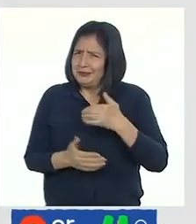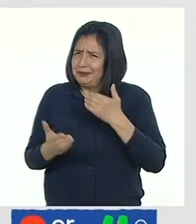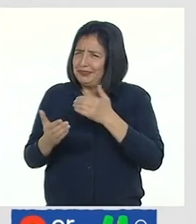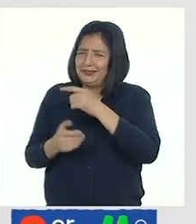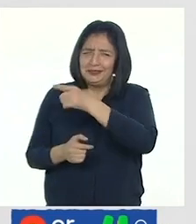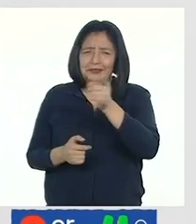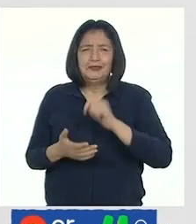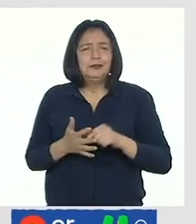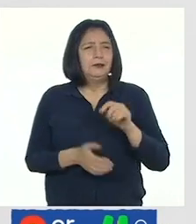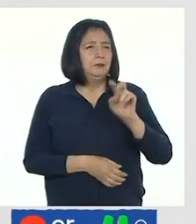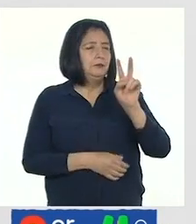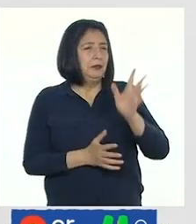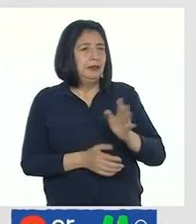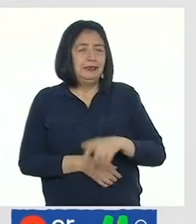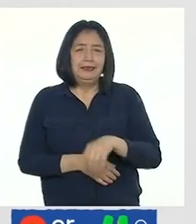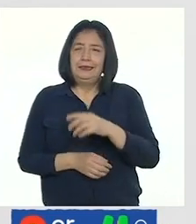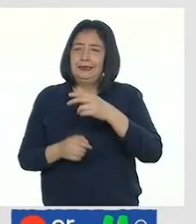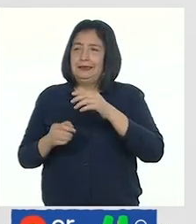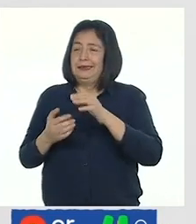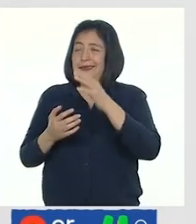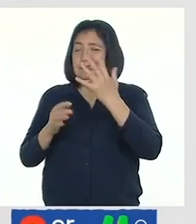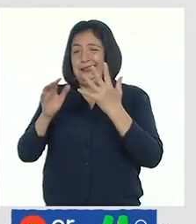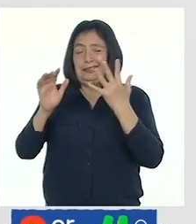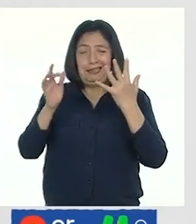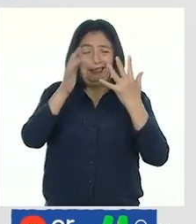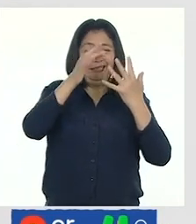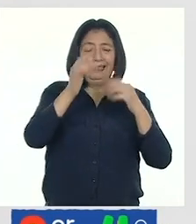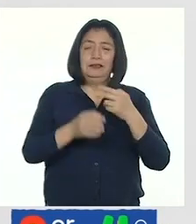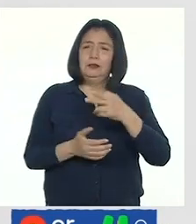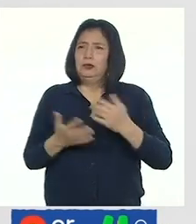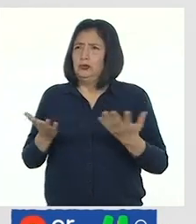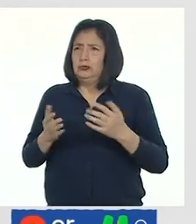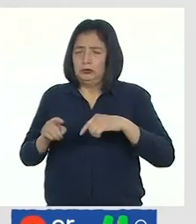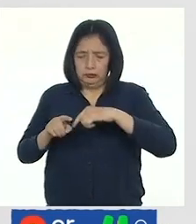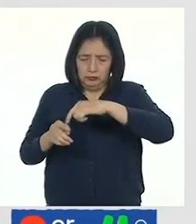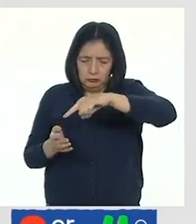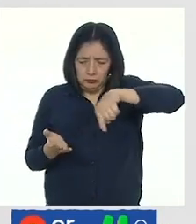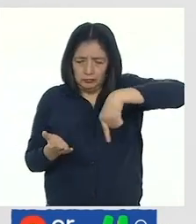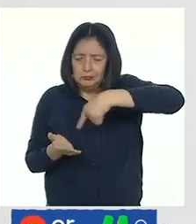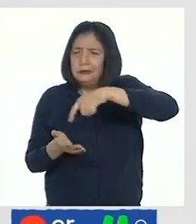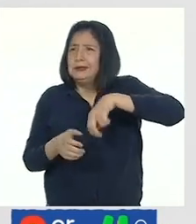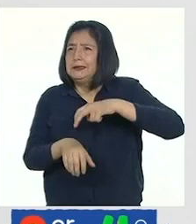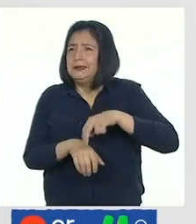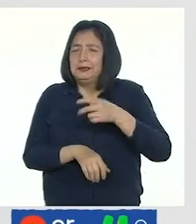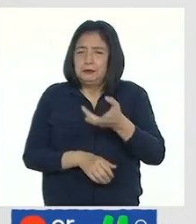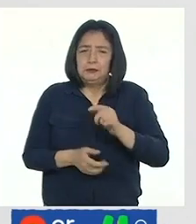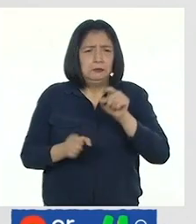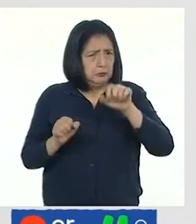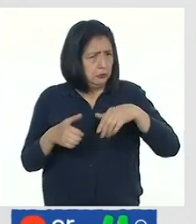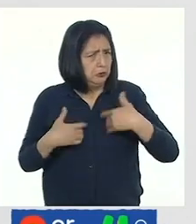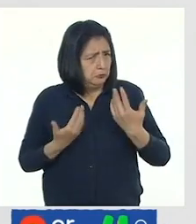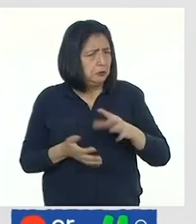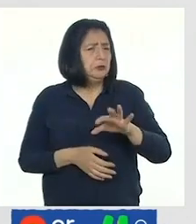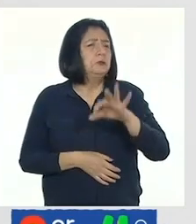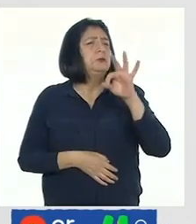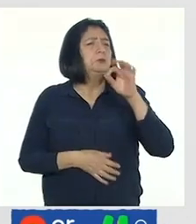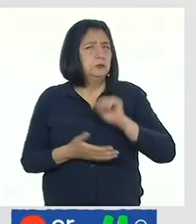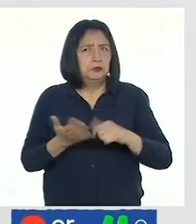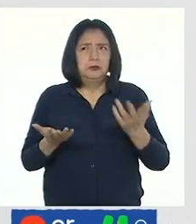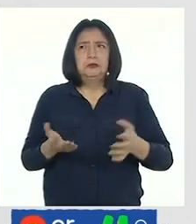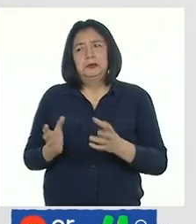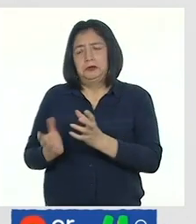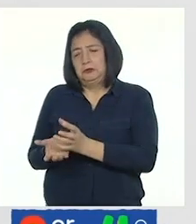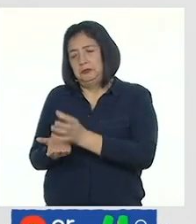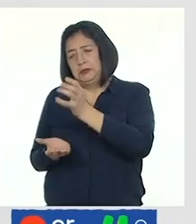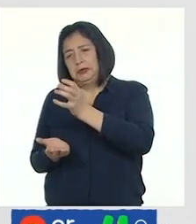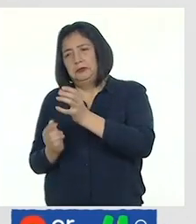creen. Vera, Héctor y Tito las encontraron en un pastel de papa, pero ustedes las pueden encontrar en un vaso